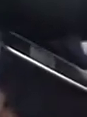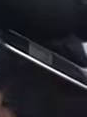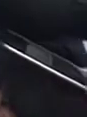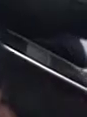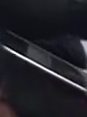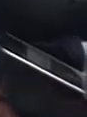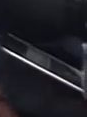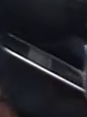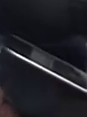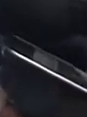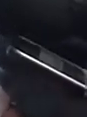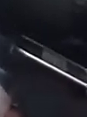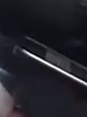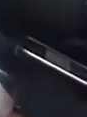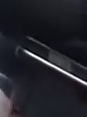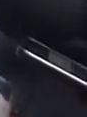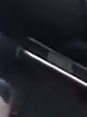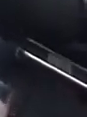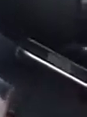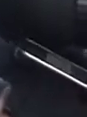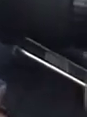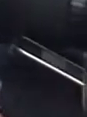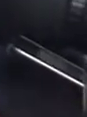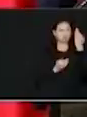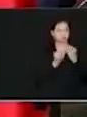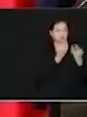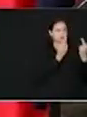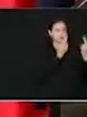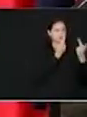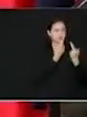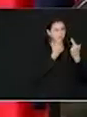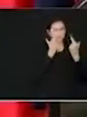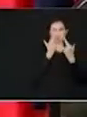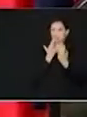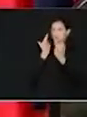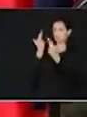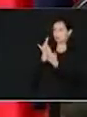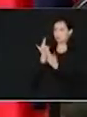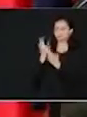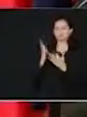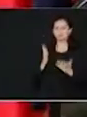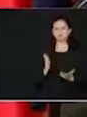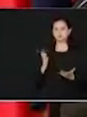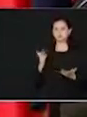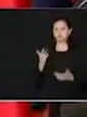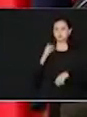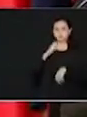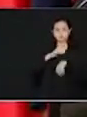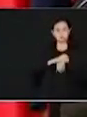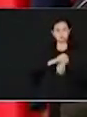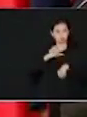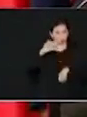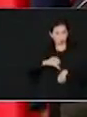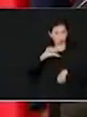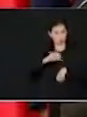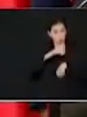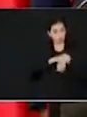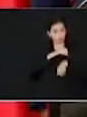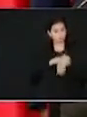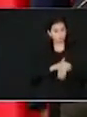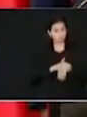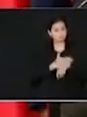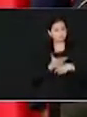se le da la bienvenida al trabajo de coordinación con el gobierno en próximos días habrá una sesión de la conago en la que será